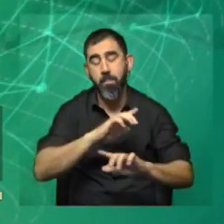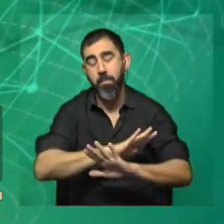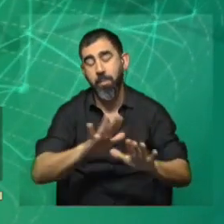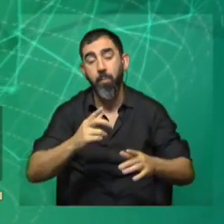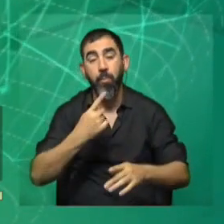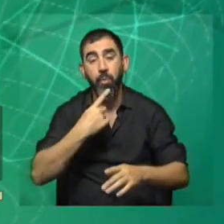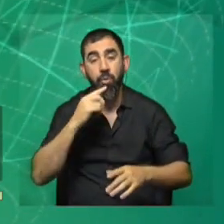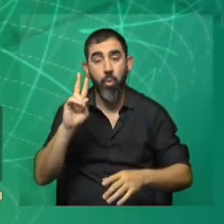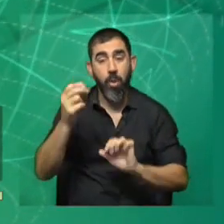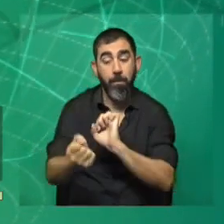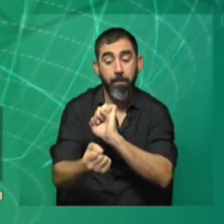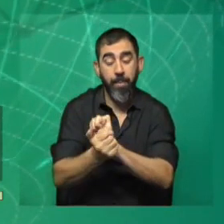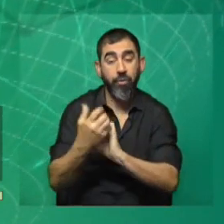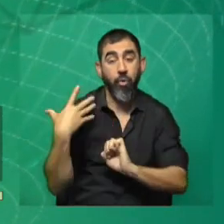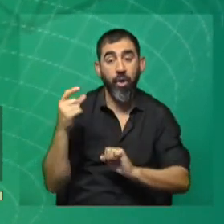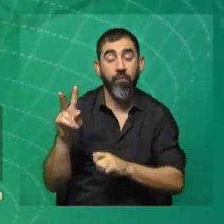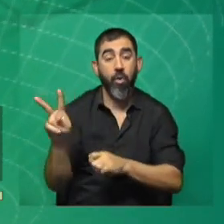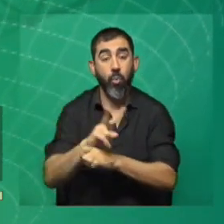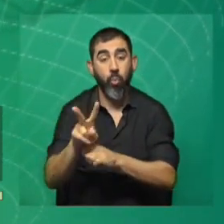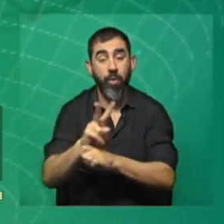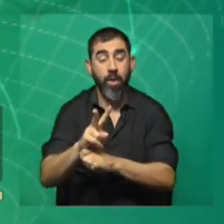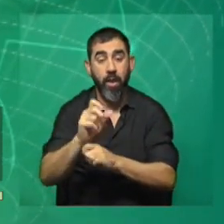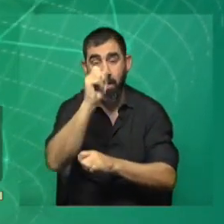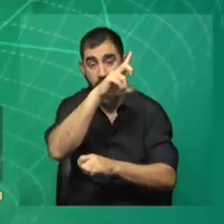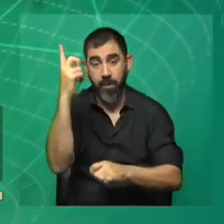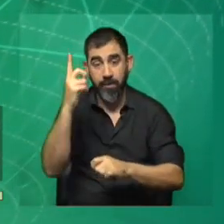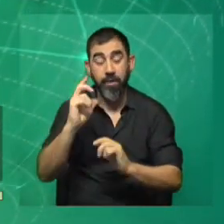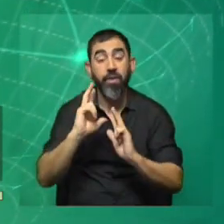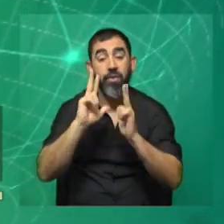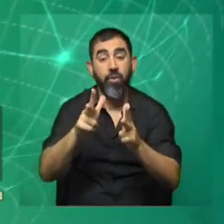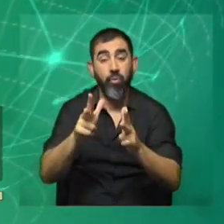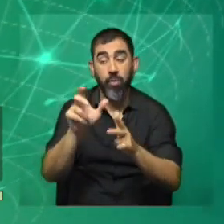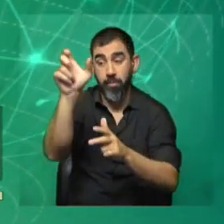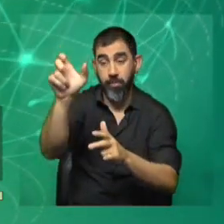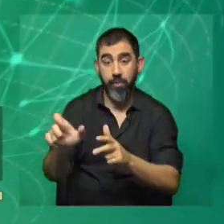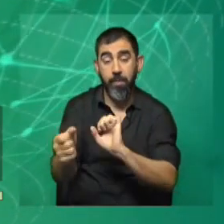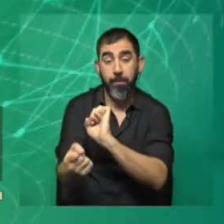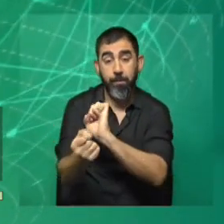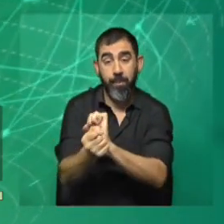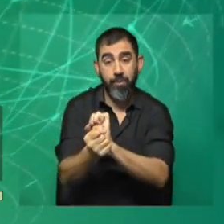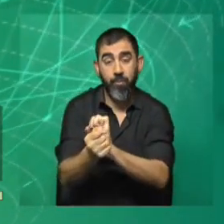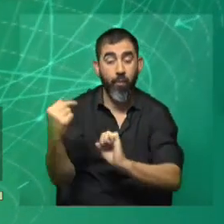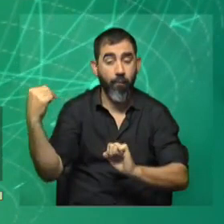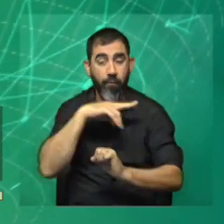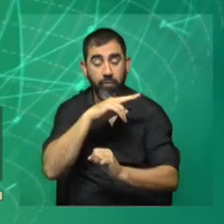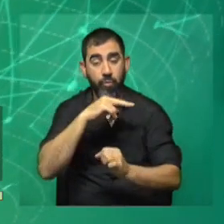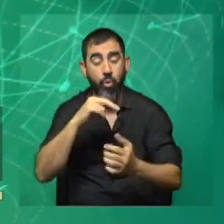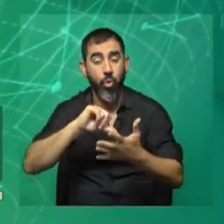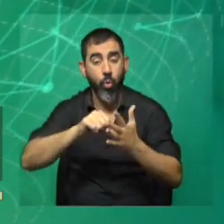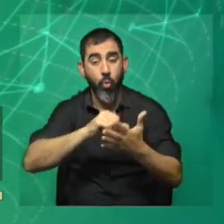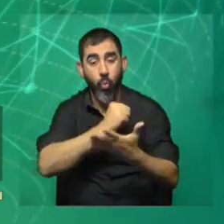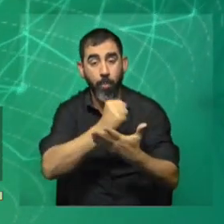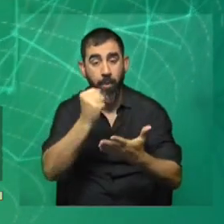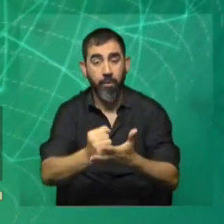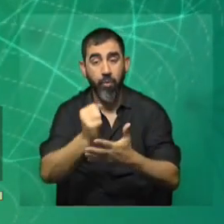político en Uruguay, detuvieron al jefe de la custodia de Lacalle Pou, y agregó que Alejandro Astesiano fue detenido por falsificación de documentos.